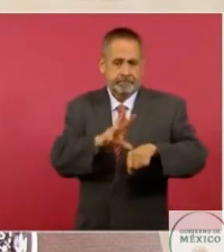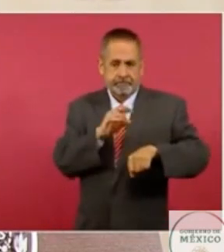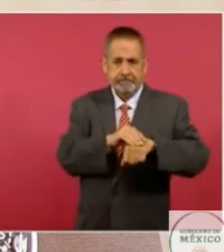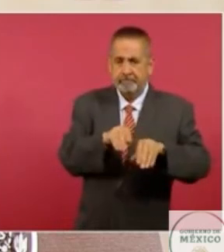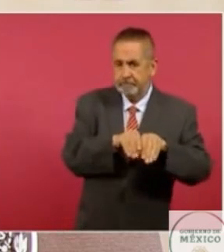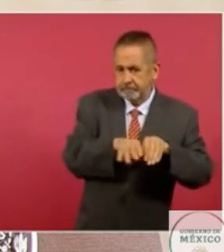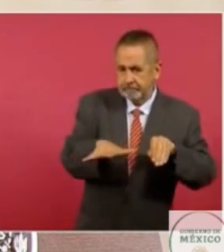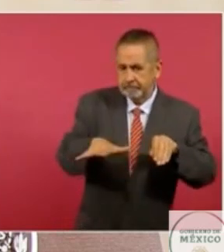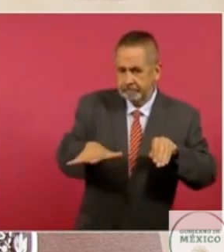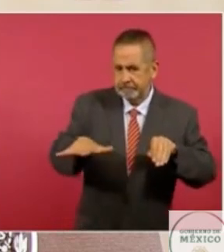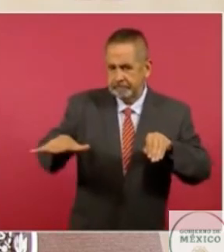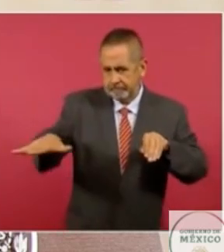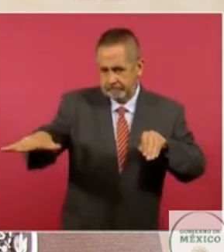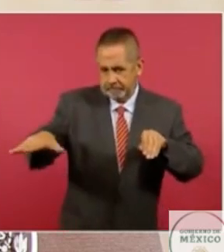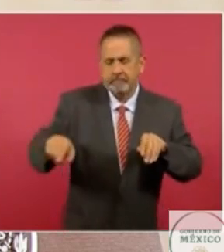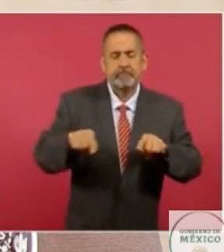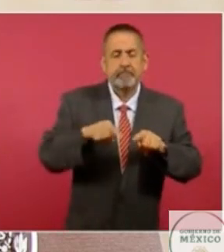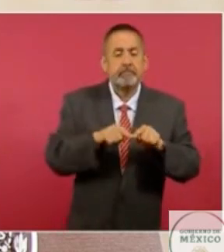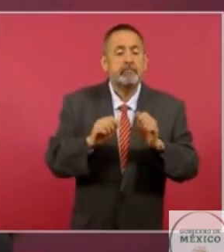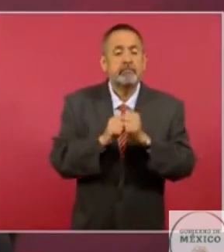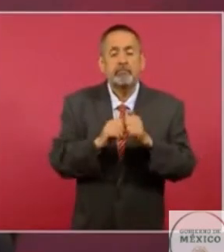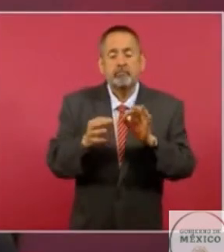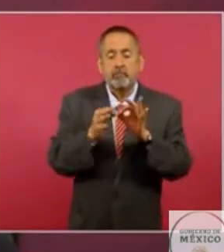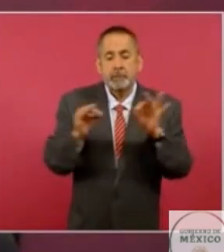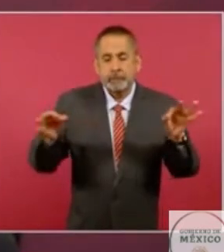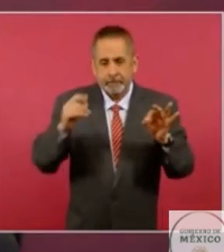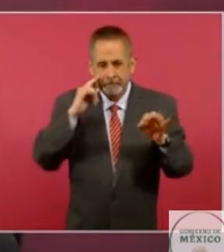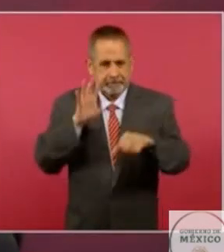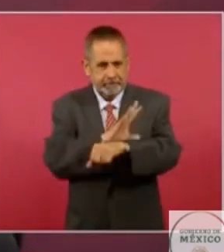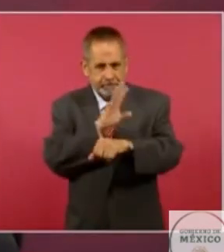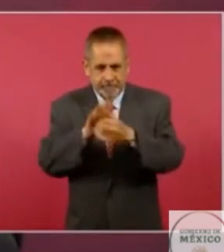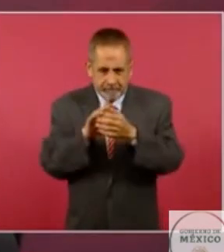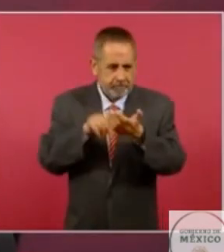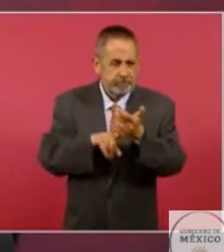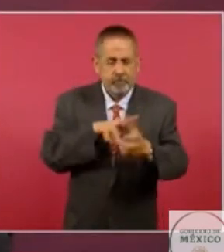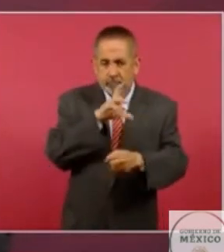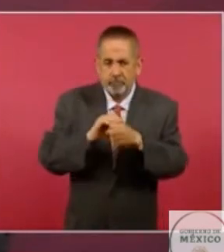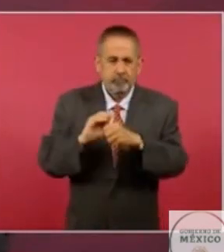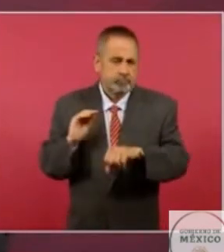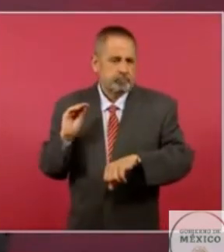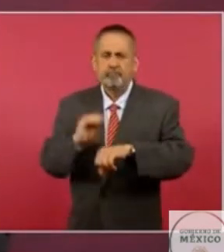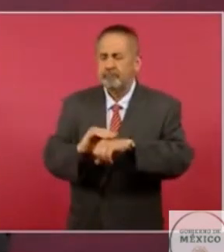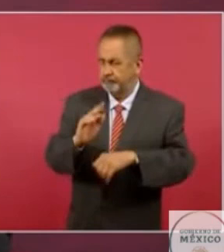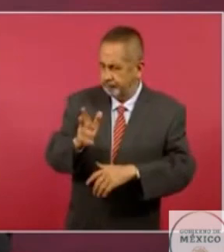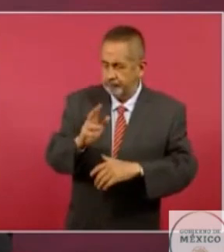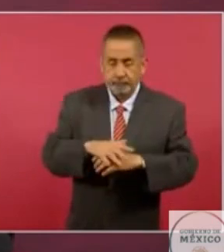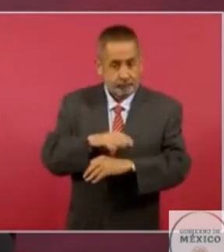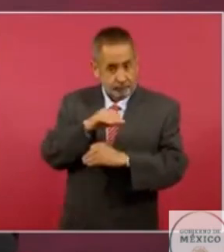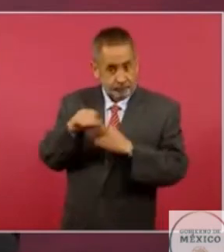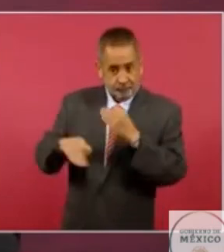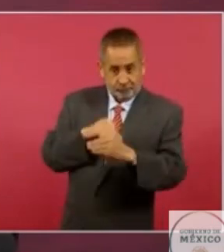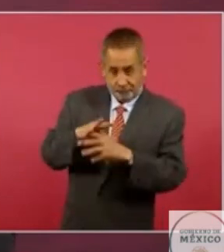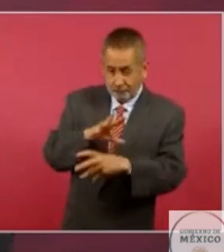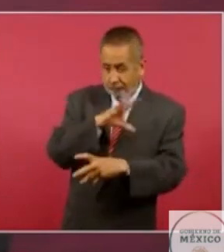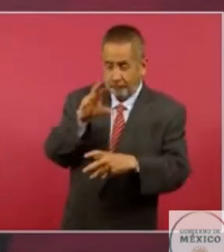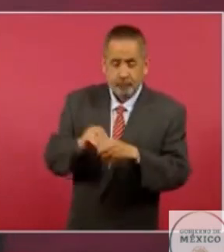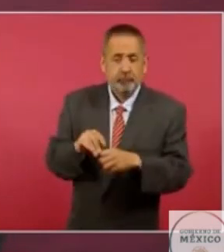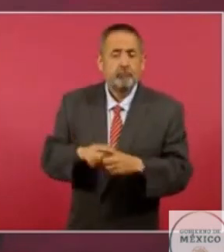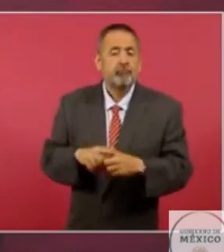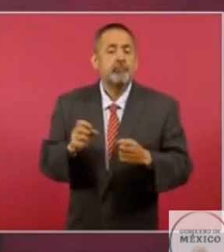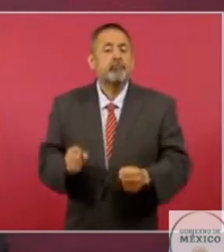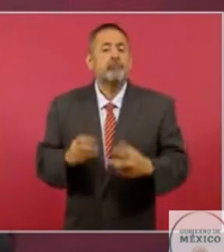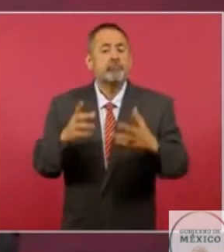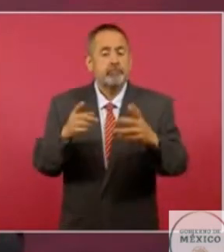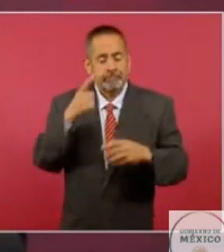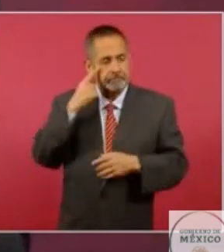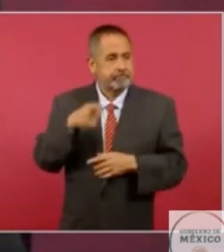como la red de comunicaciones de fibra óptica asociada al sistema ferroviario. Todo para la comunicación y